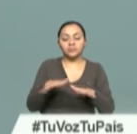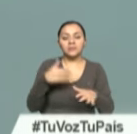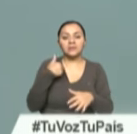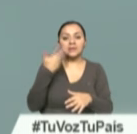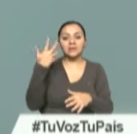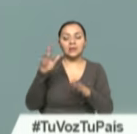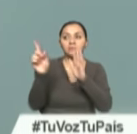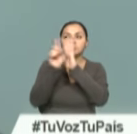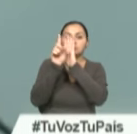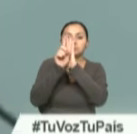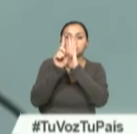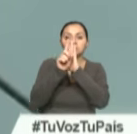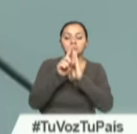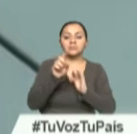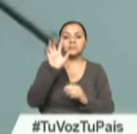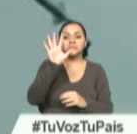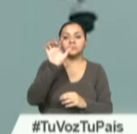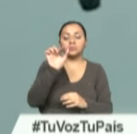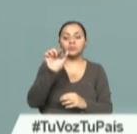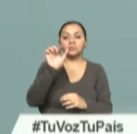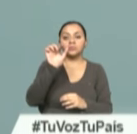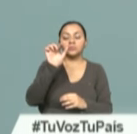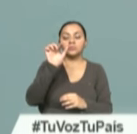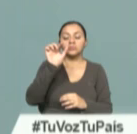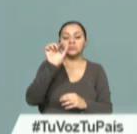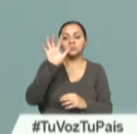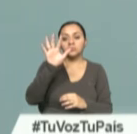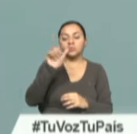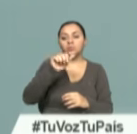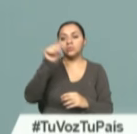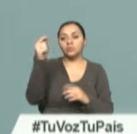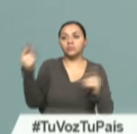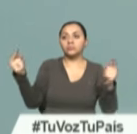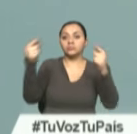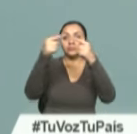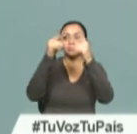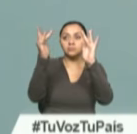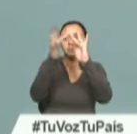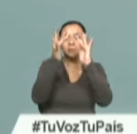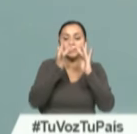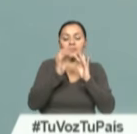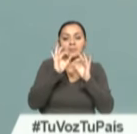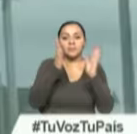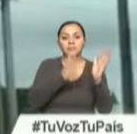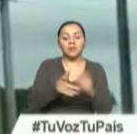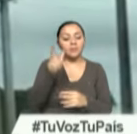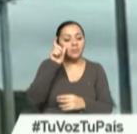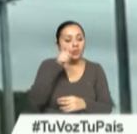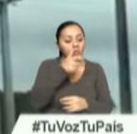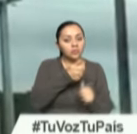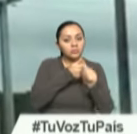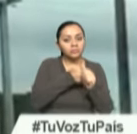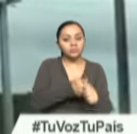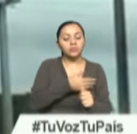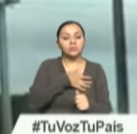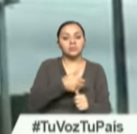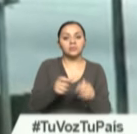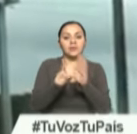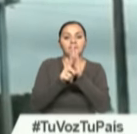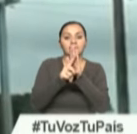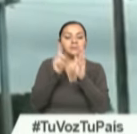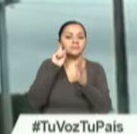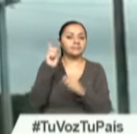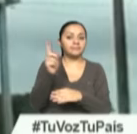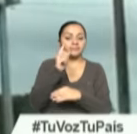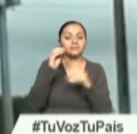con 5 puntos SAT instalados y conectados con otras entidades que serán parte del monitoreo constante de estas alertas, como